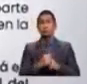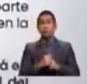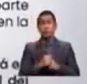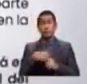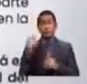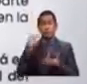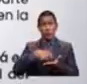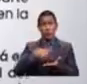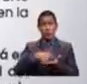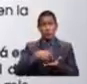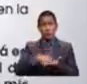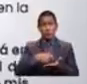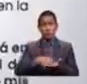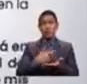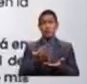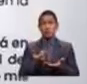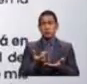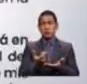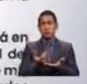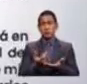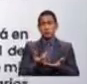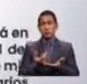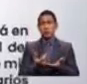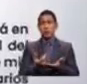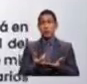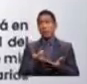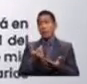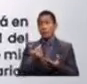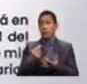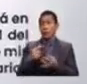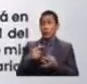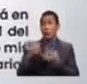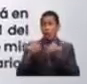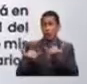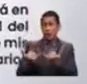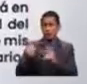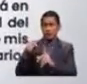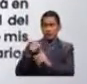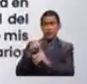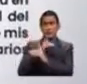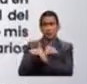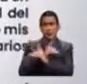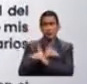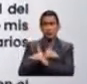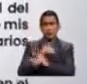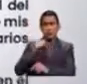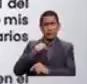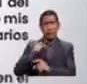fueron comprados antes que se presente la condición de salud por la que fue calificado como